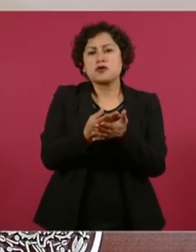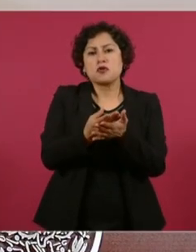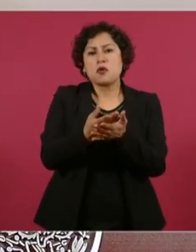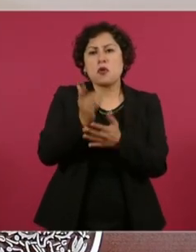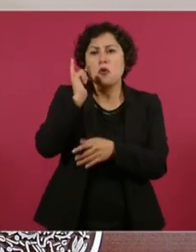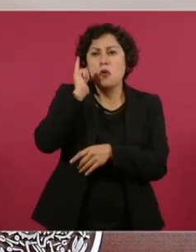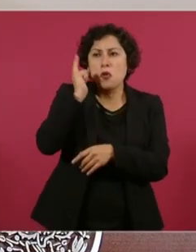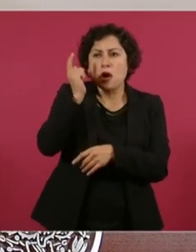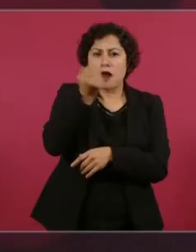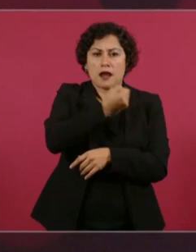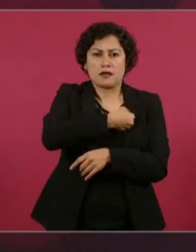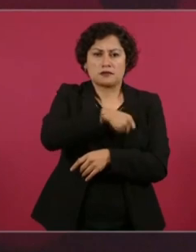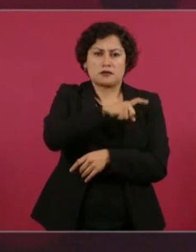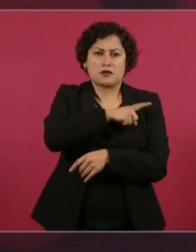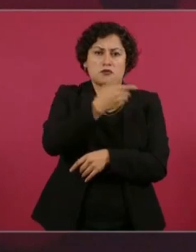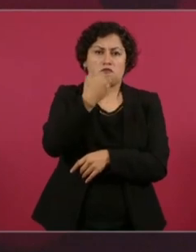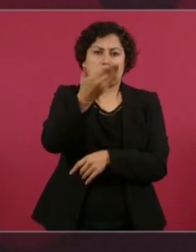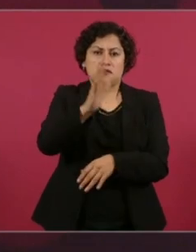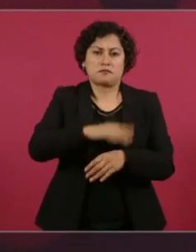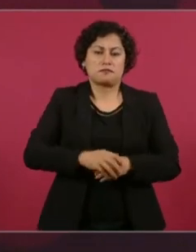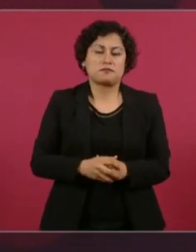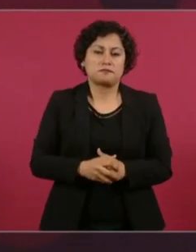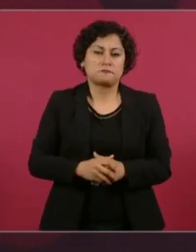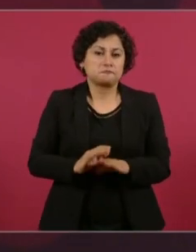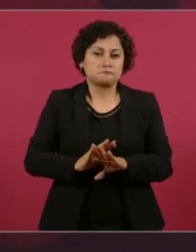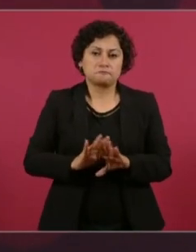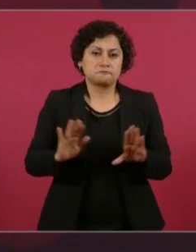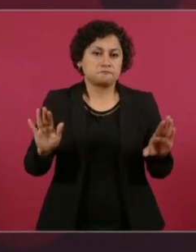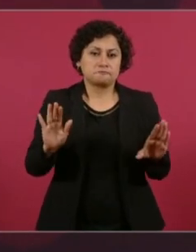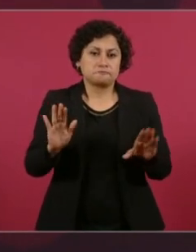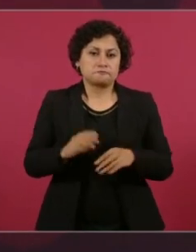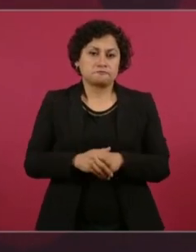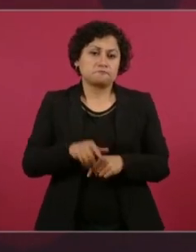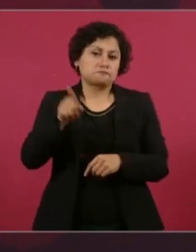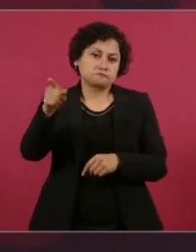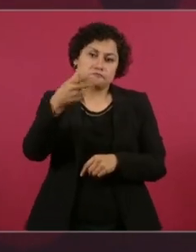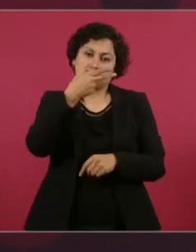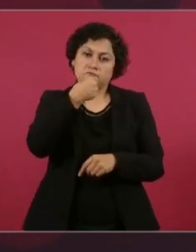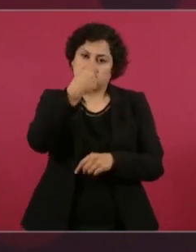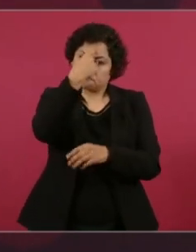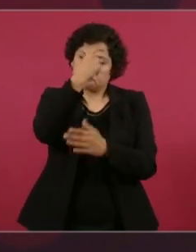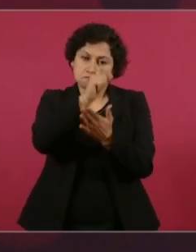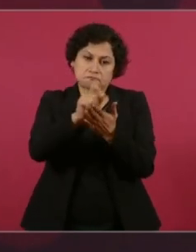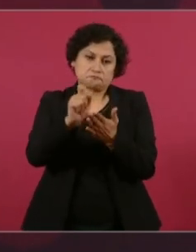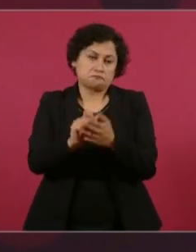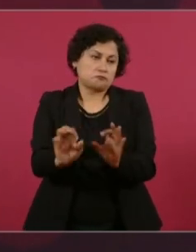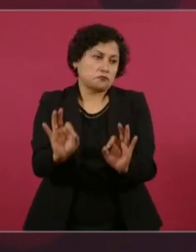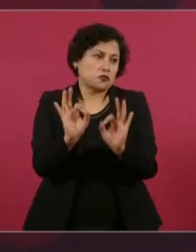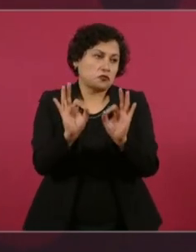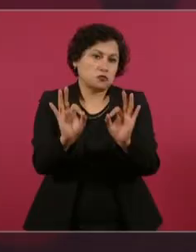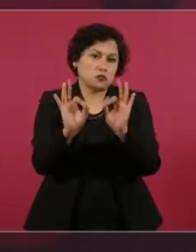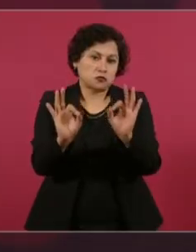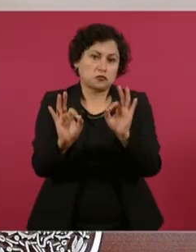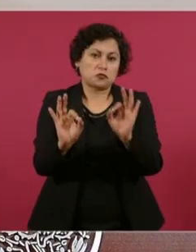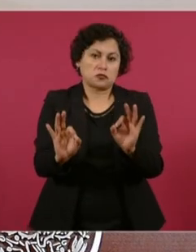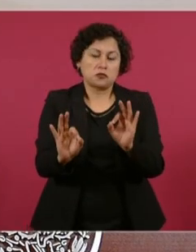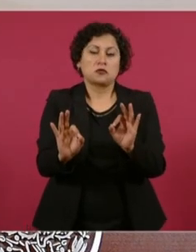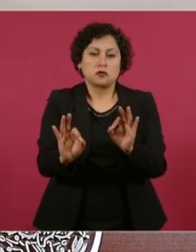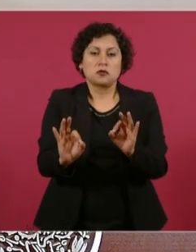esté bien de salud, pero que es un gran escritor, Vargas Llosa.